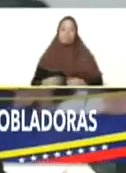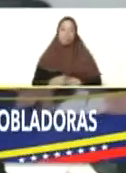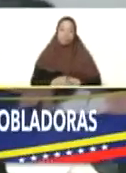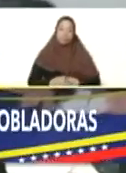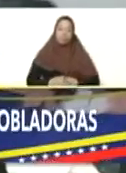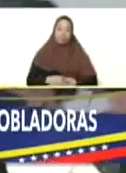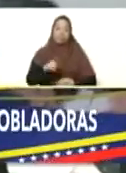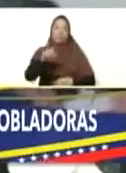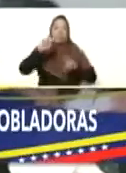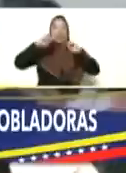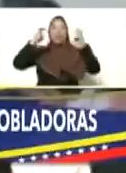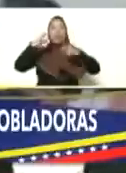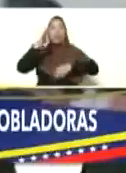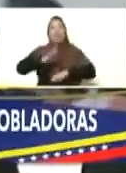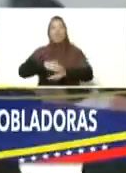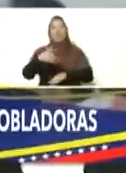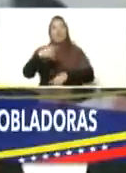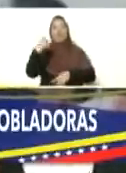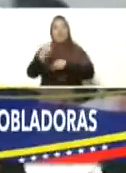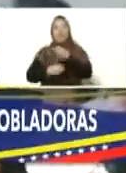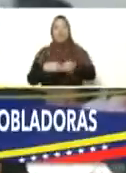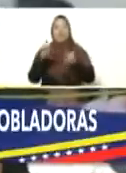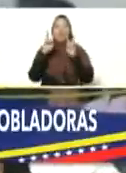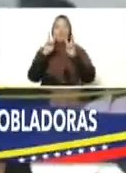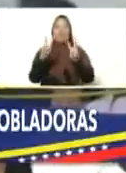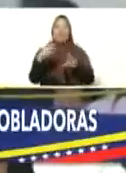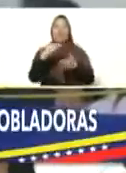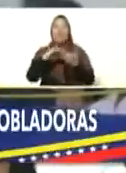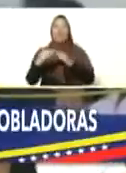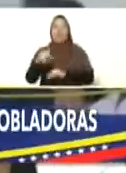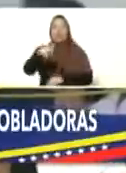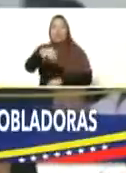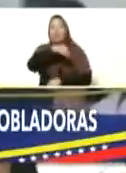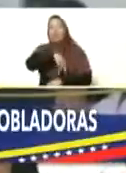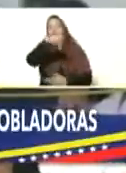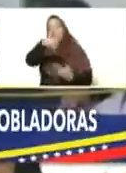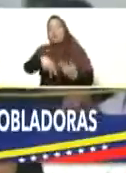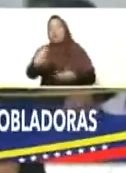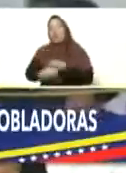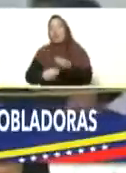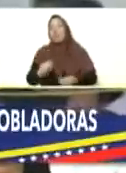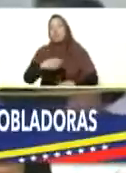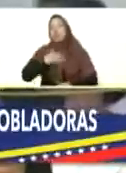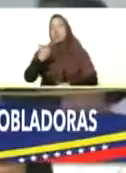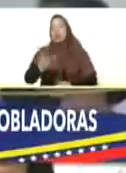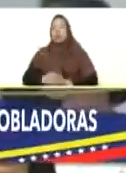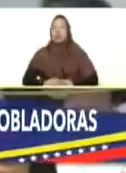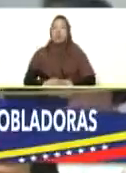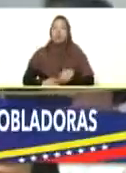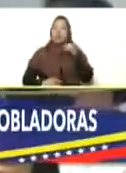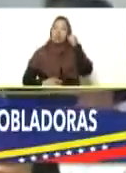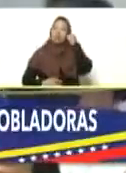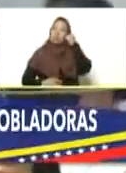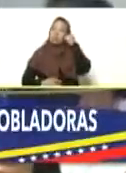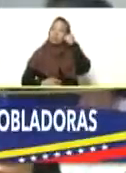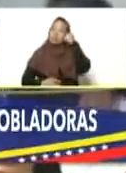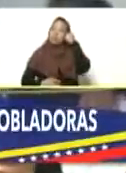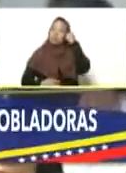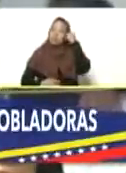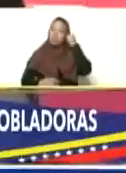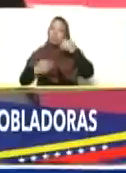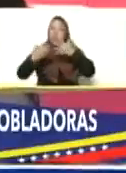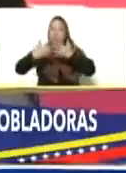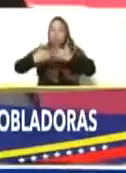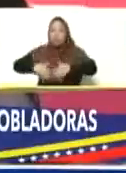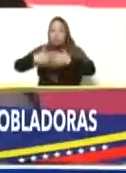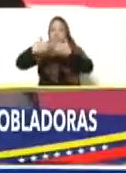tema como pudiera viabilizarse la concreción de esas propuestas presidente lo que hemos trabajado con el ministro de industria de